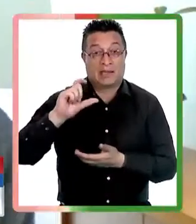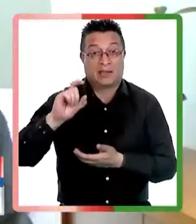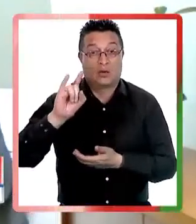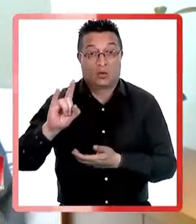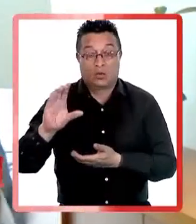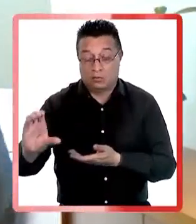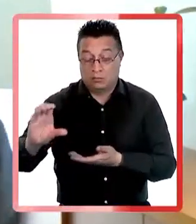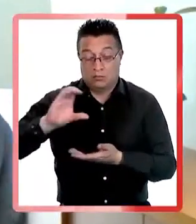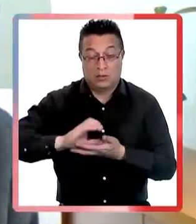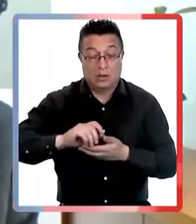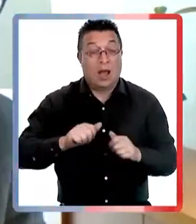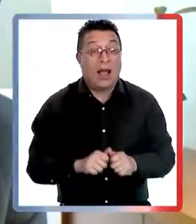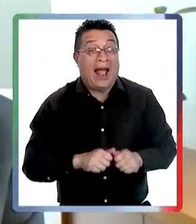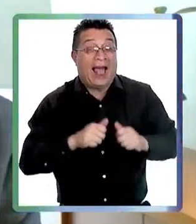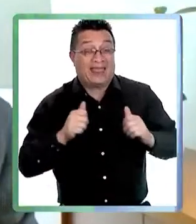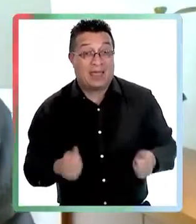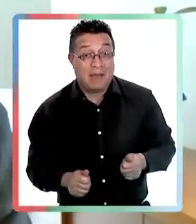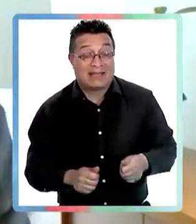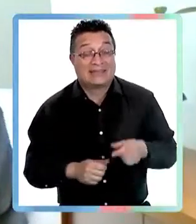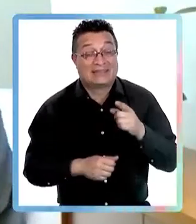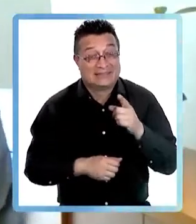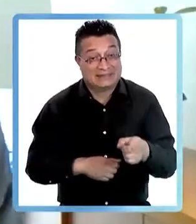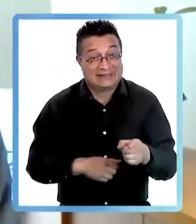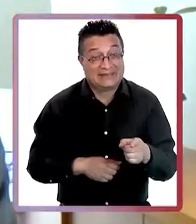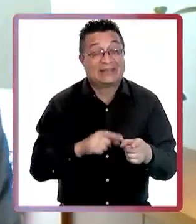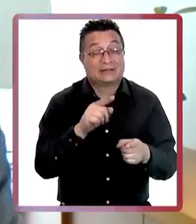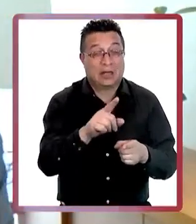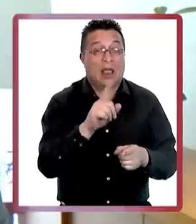PGU, pero además, en el caso de él, como